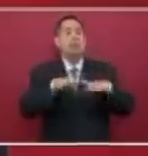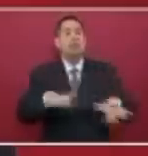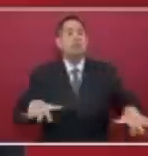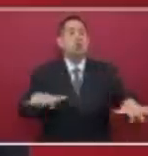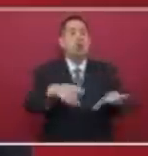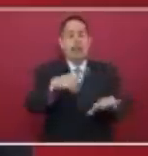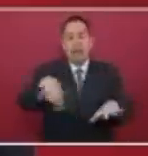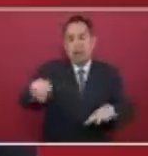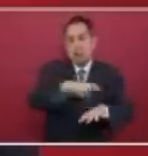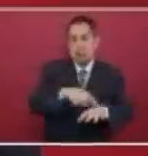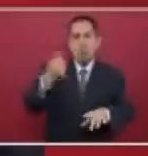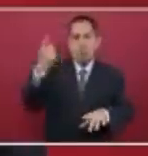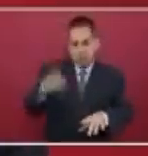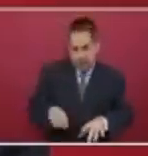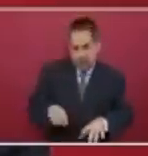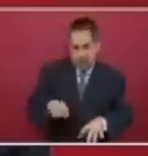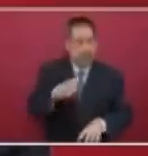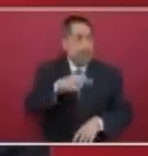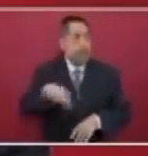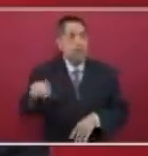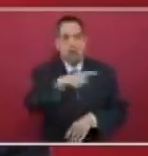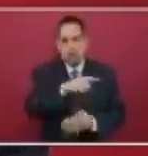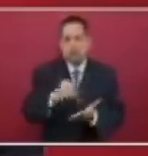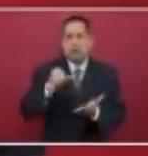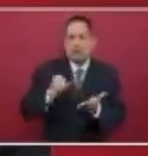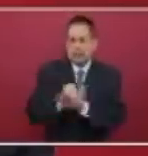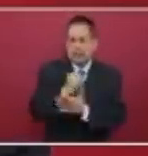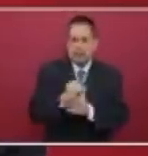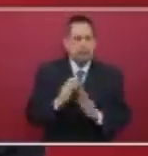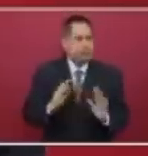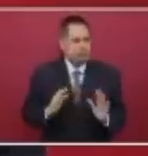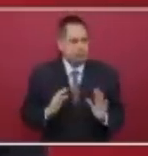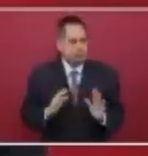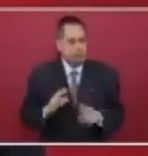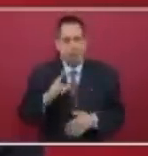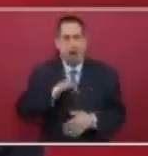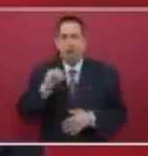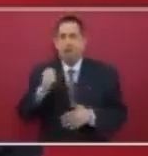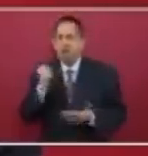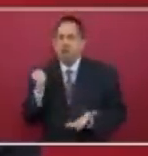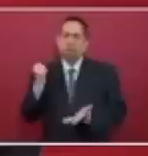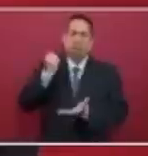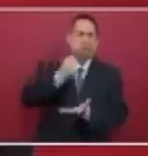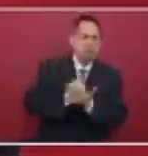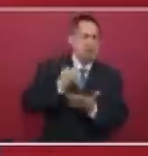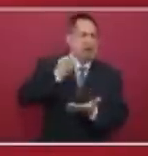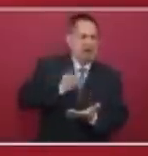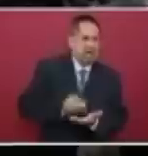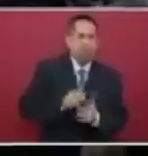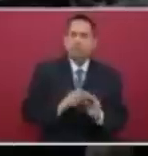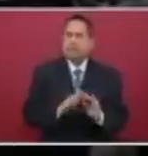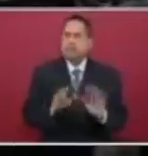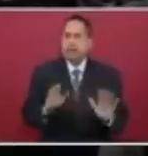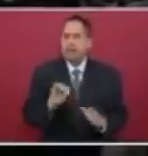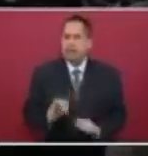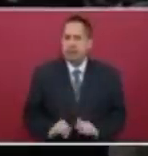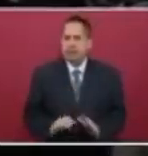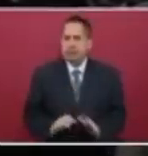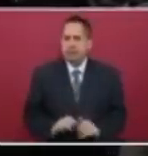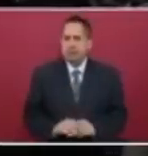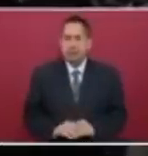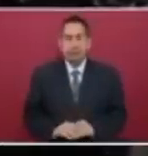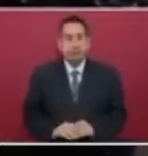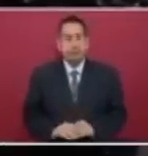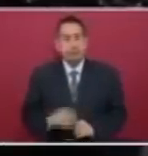manda el que decide nunca más una imposición entonces se